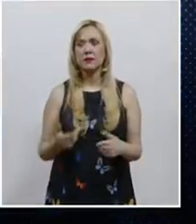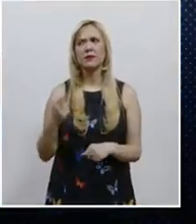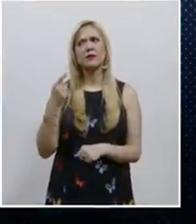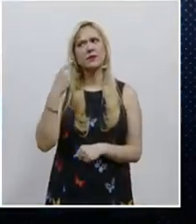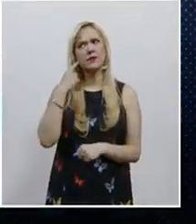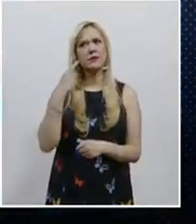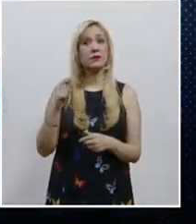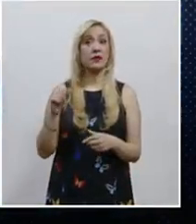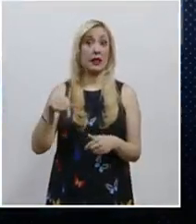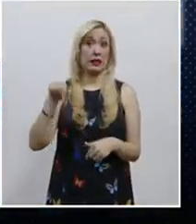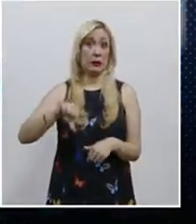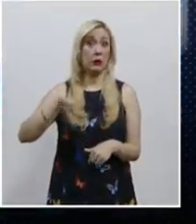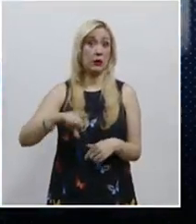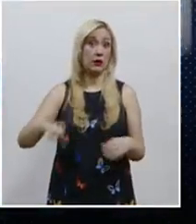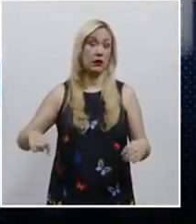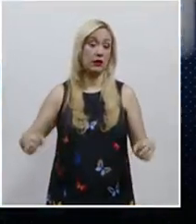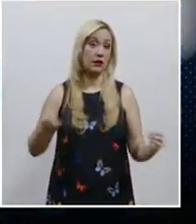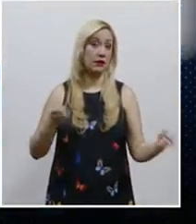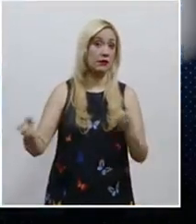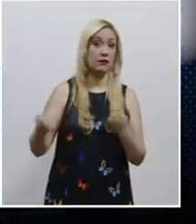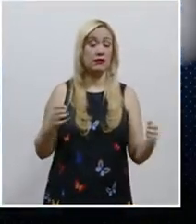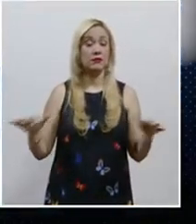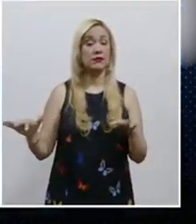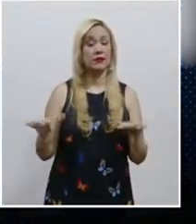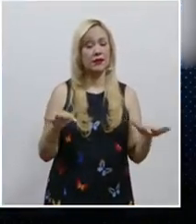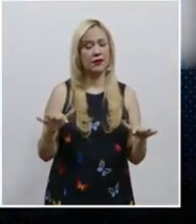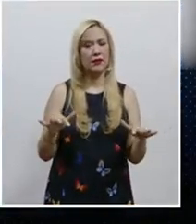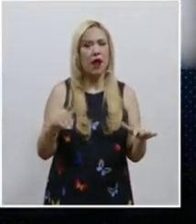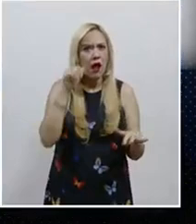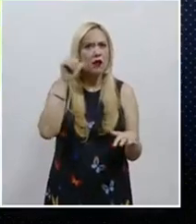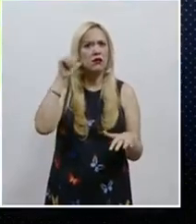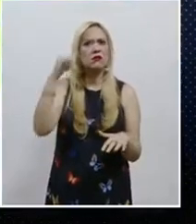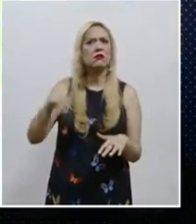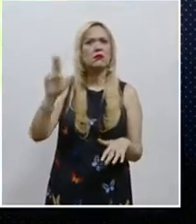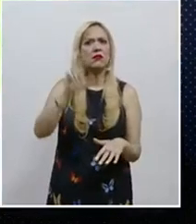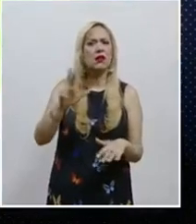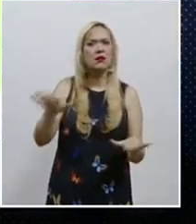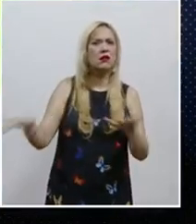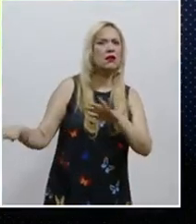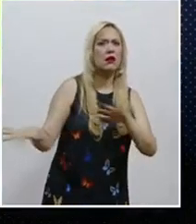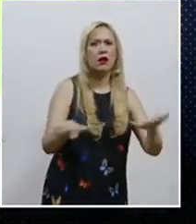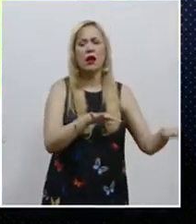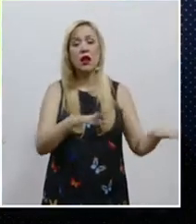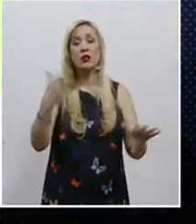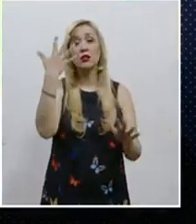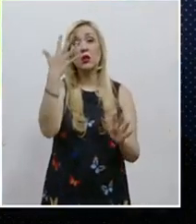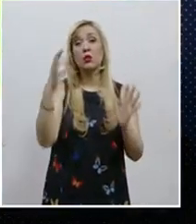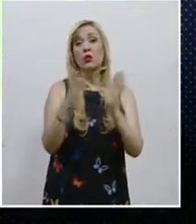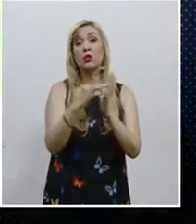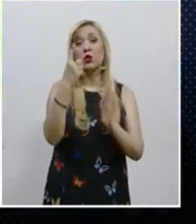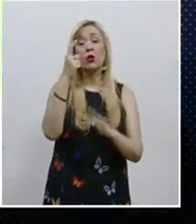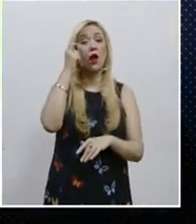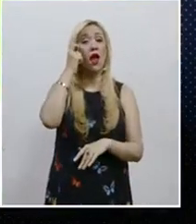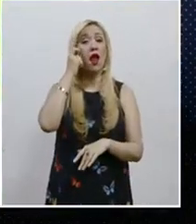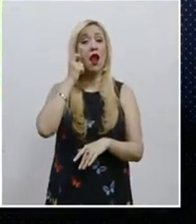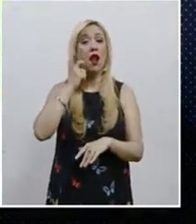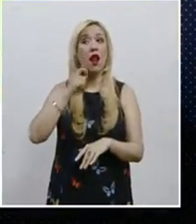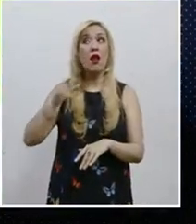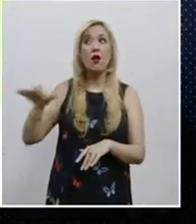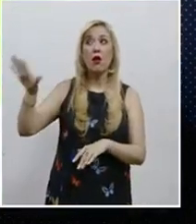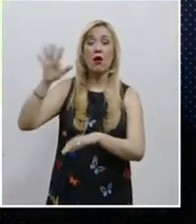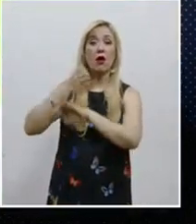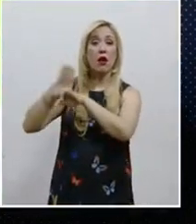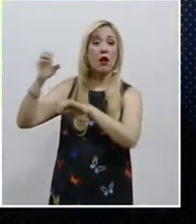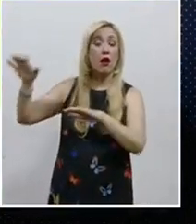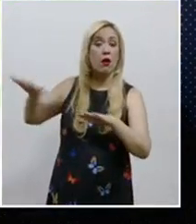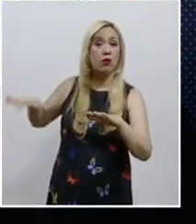Previo al simulacro nacional, la noche de este martes se registró un sismo de 5.1, con epicentro en el estado de Guerrero. La Coordinación Nacional de Protección